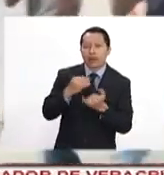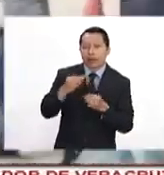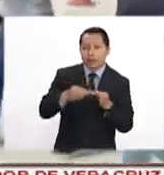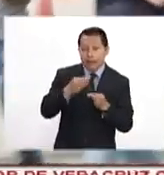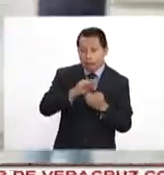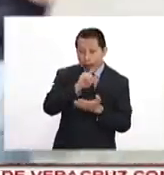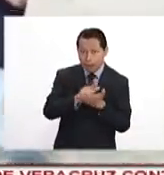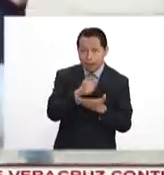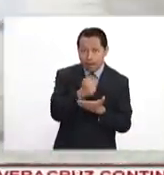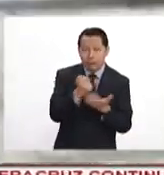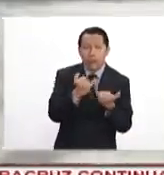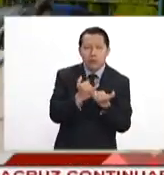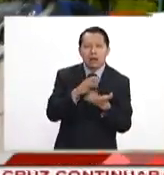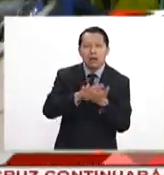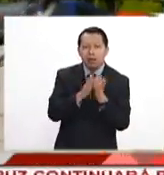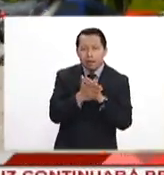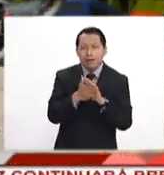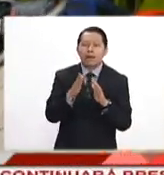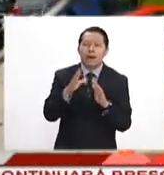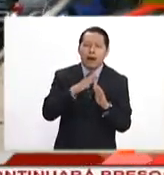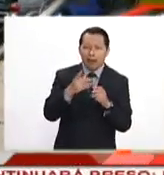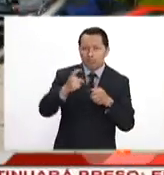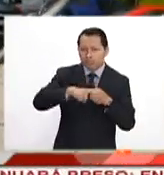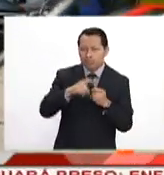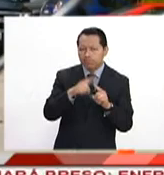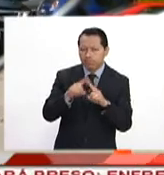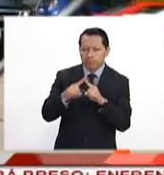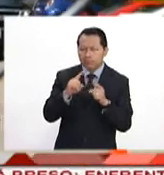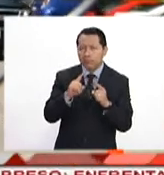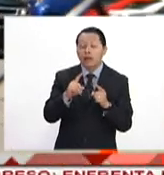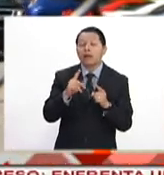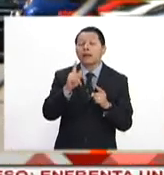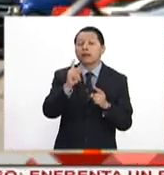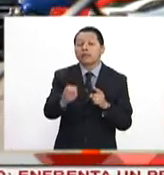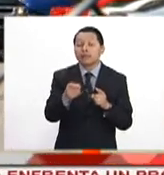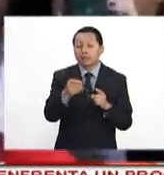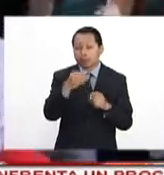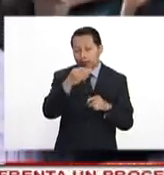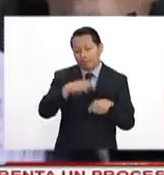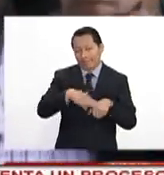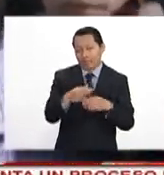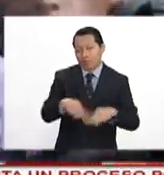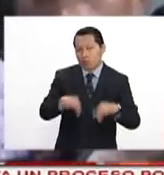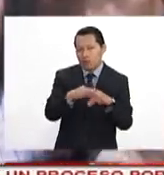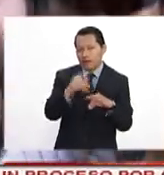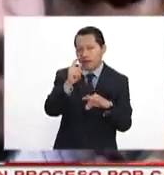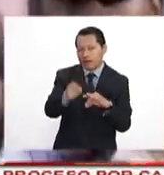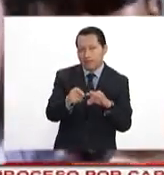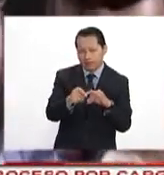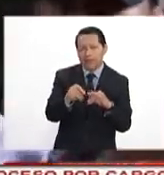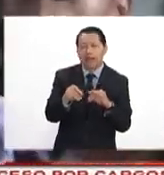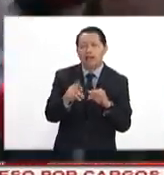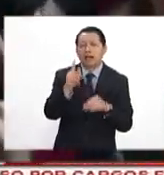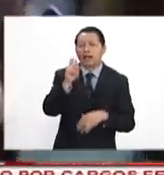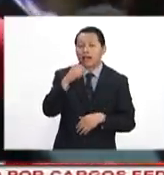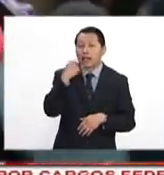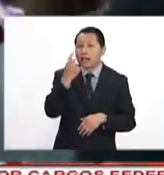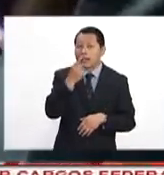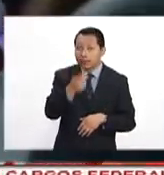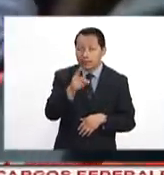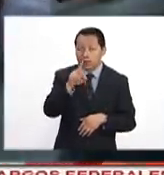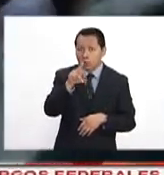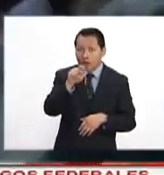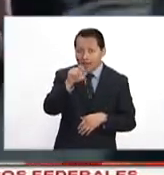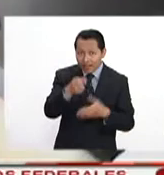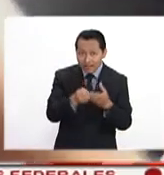tráfico de influencia y coalición. Sin embargo, esto, y aquí está lo importante, aquí está lo que hay que subrayar, no significa que Duarte vaya a